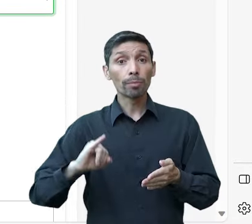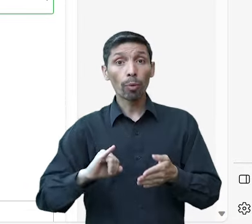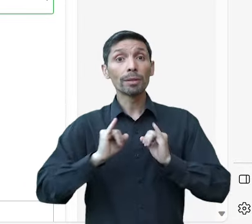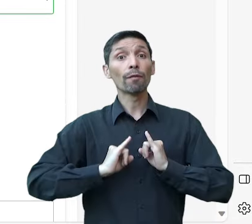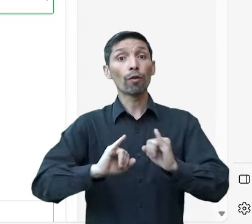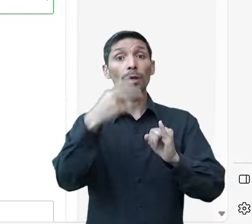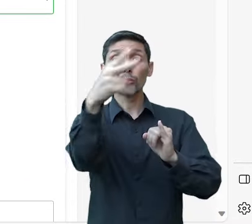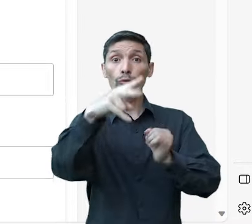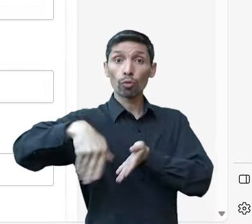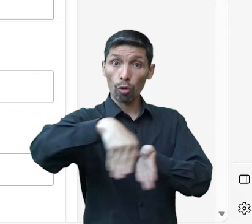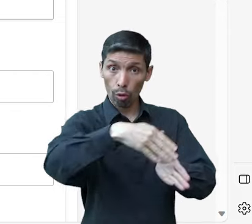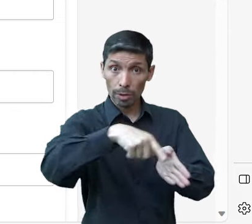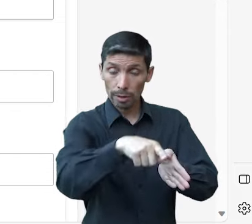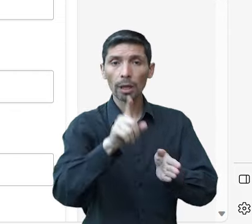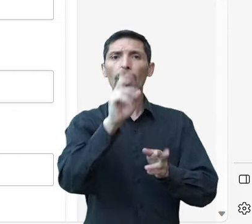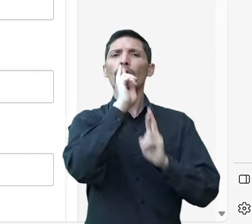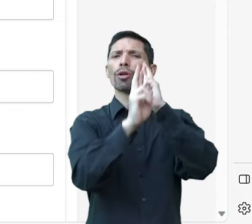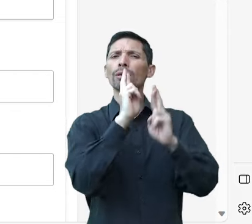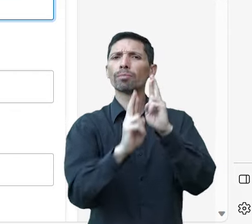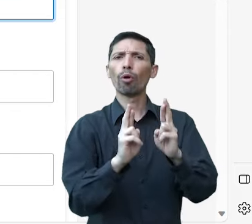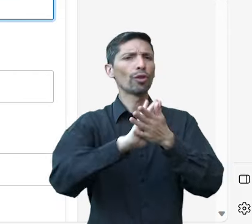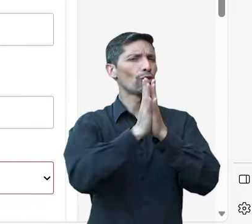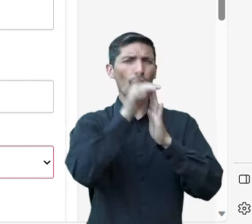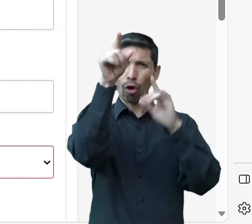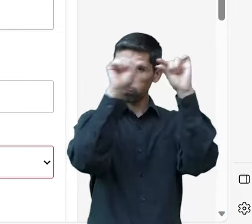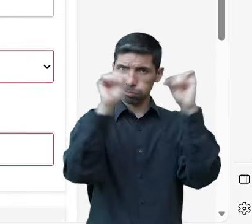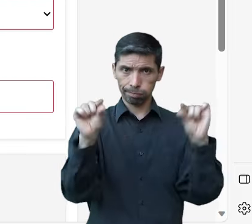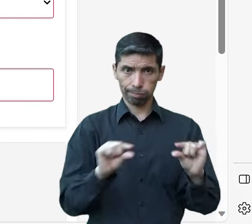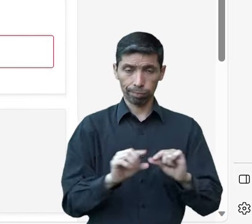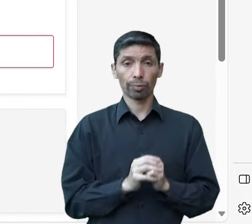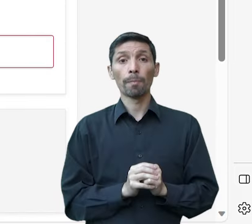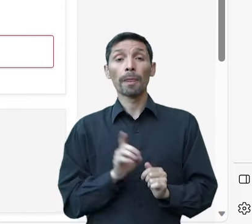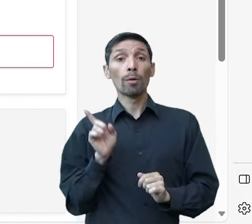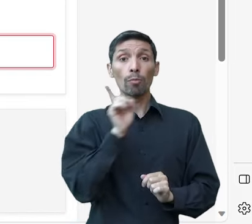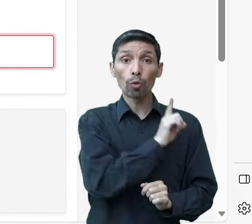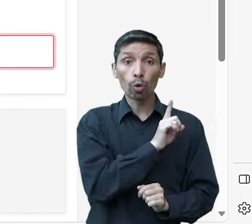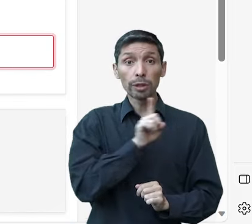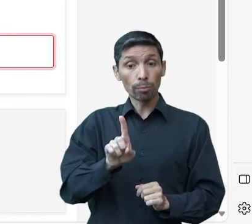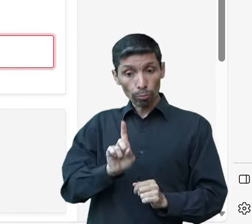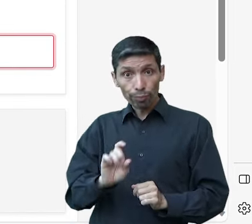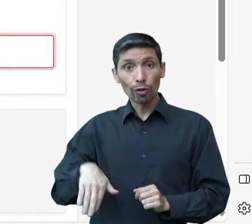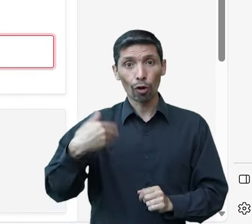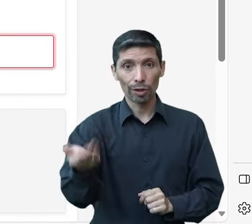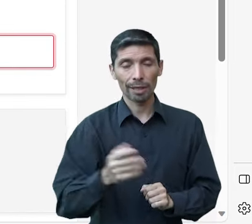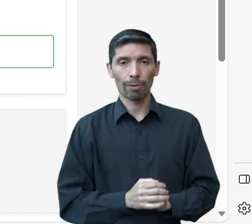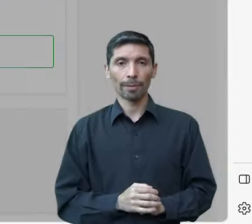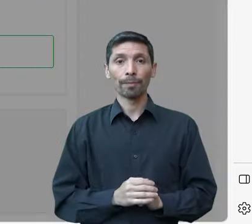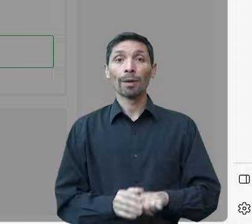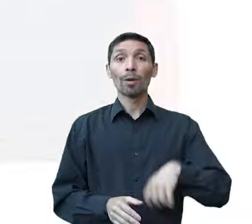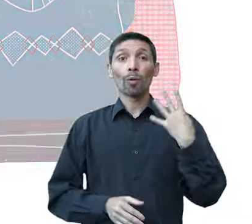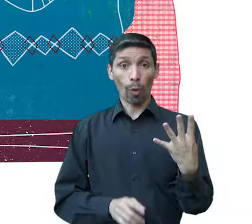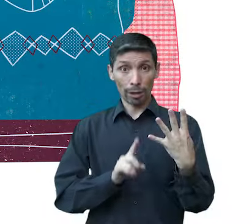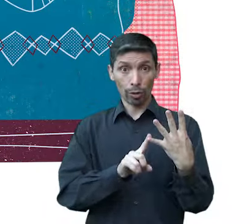debes ingresar la información de tu domicilio respondiendo todos los campos que aparecen. Por último, selecciona